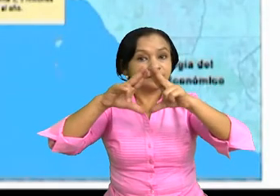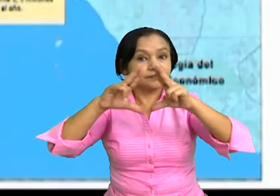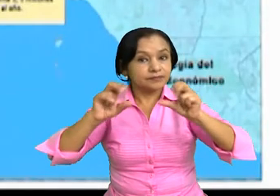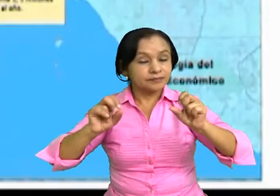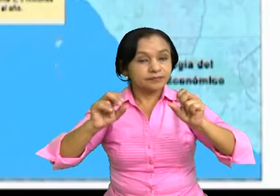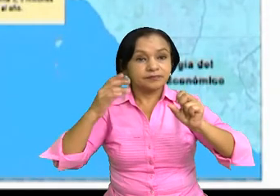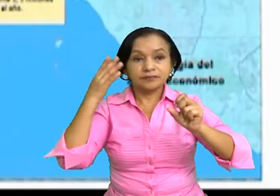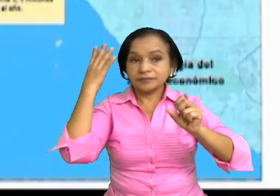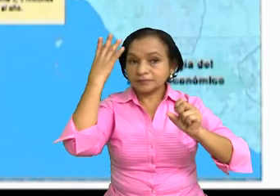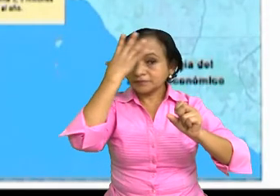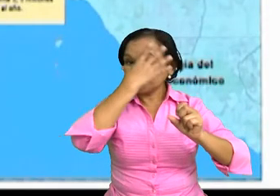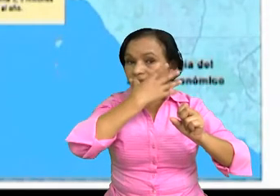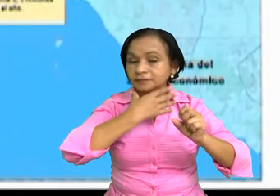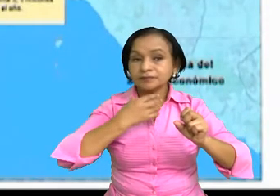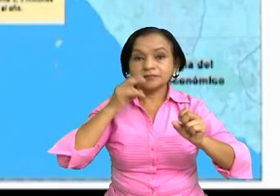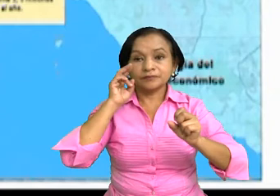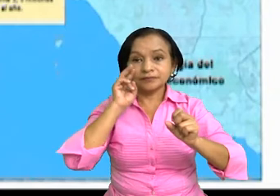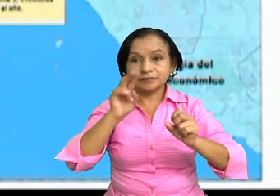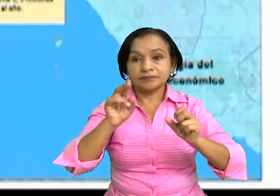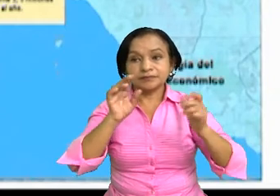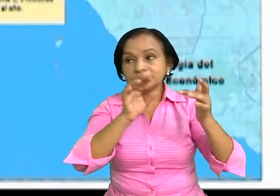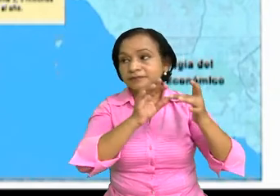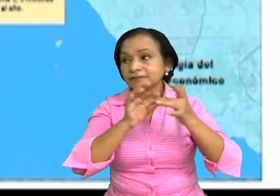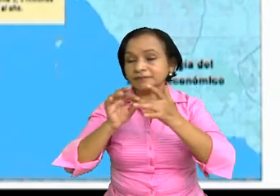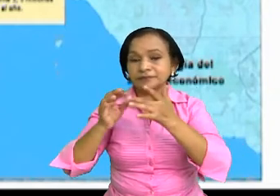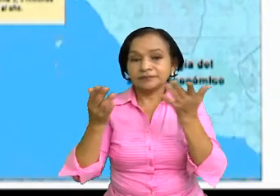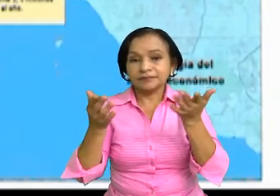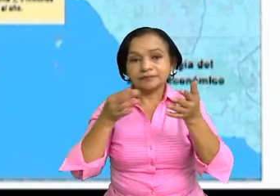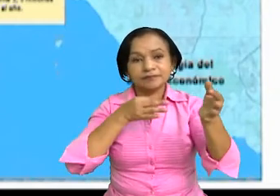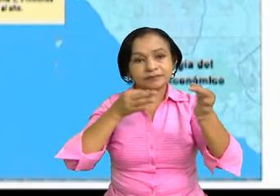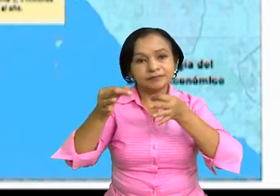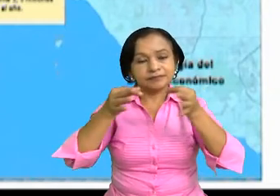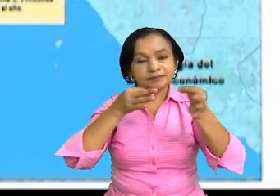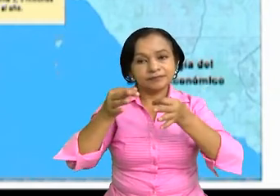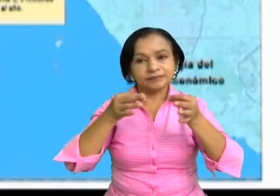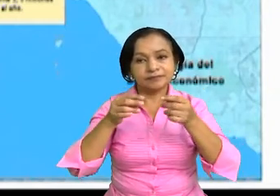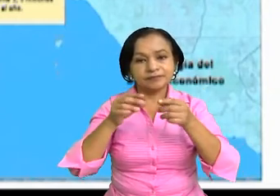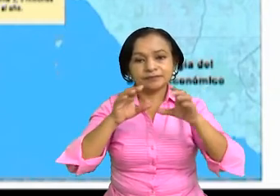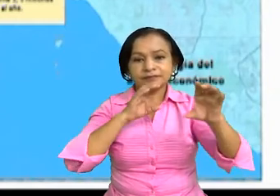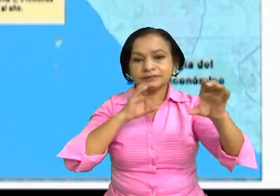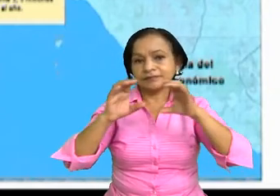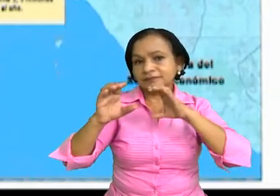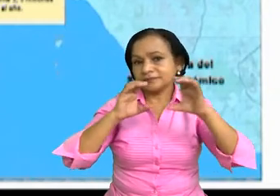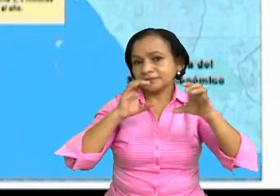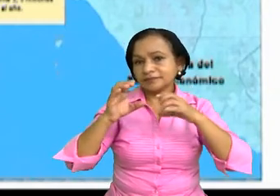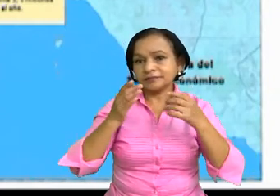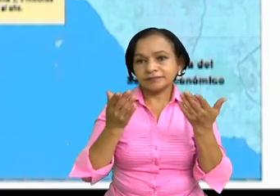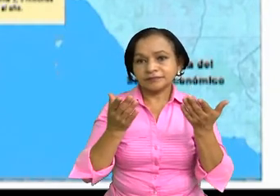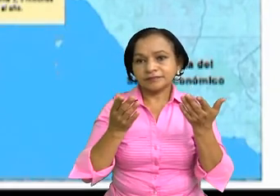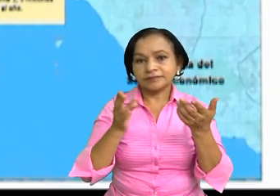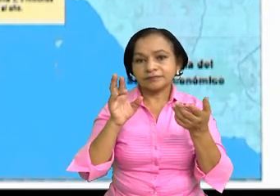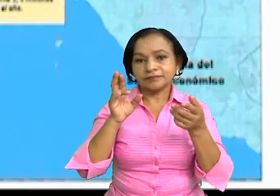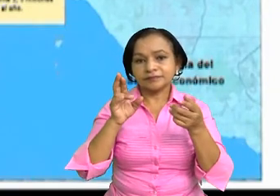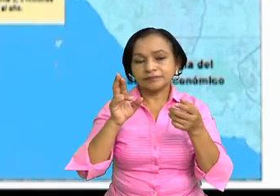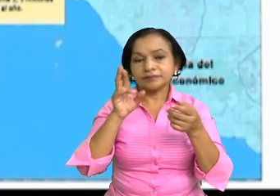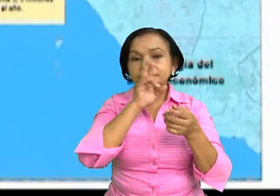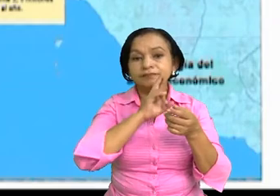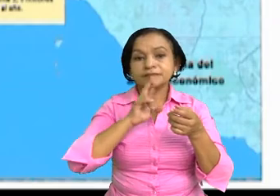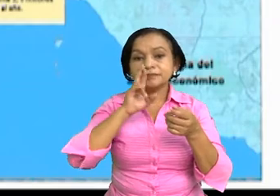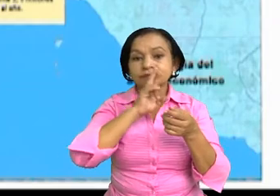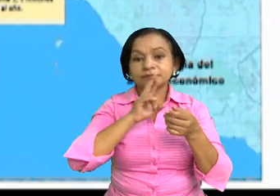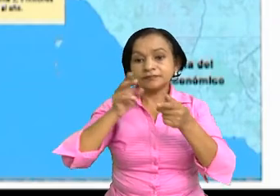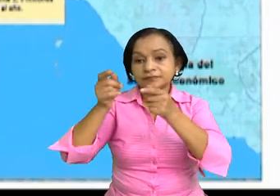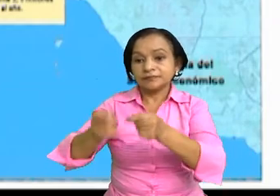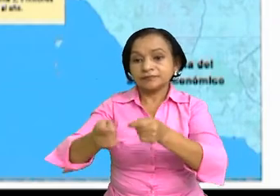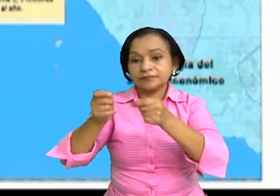un espectáculo. Ahí está lo que usted explicaba. Ahí está el nodo de comunicación, el rojo hacia Granada y los blancos con